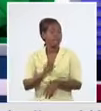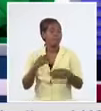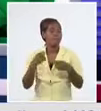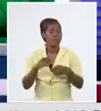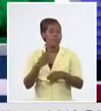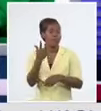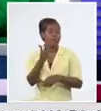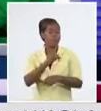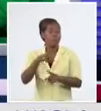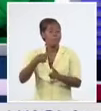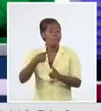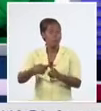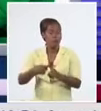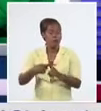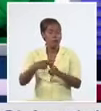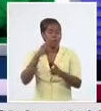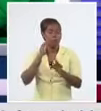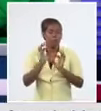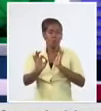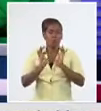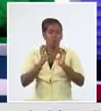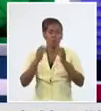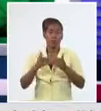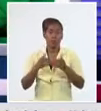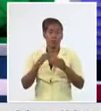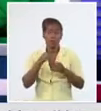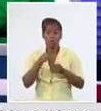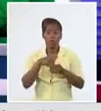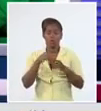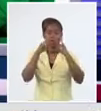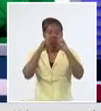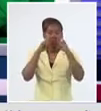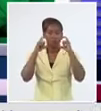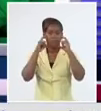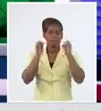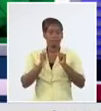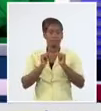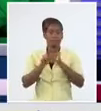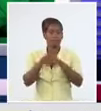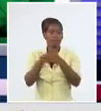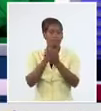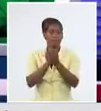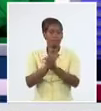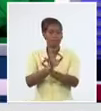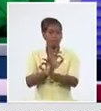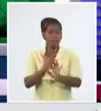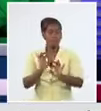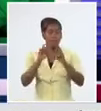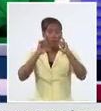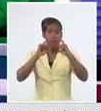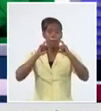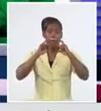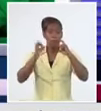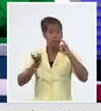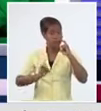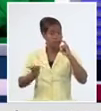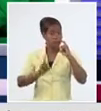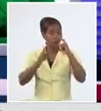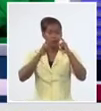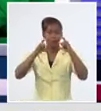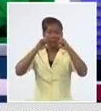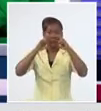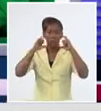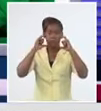que todas son 92, 91, 95, pero usar el nasobuco correctamente, mantener un distanciamiento